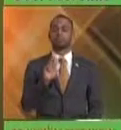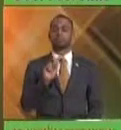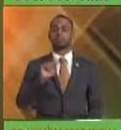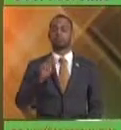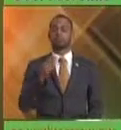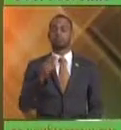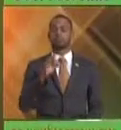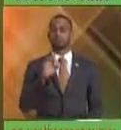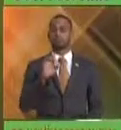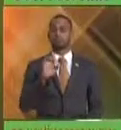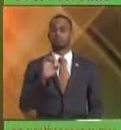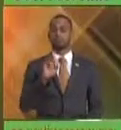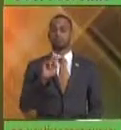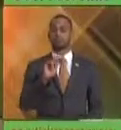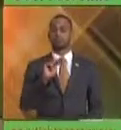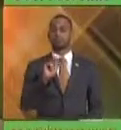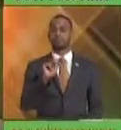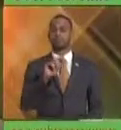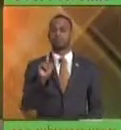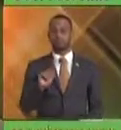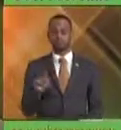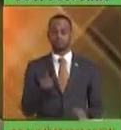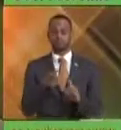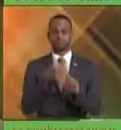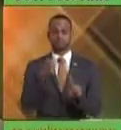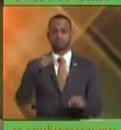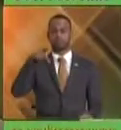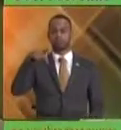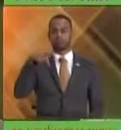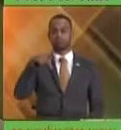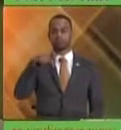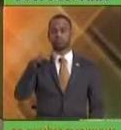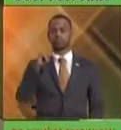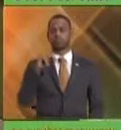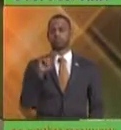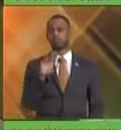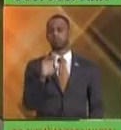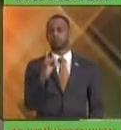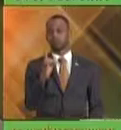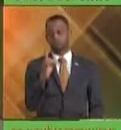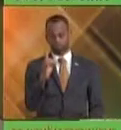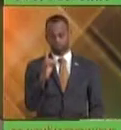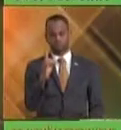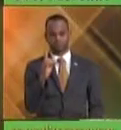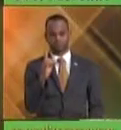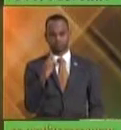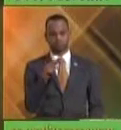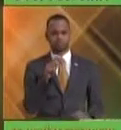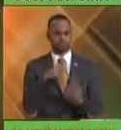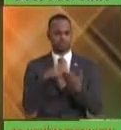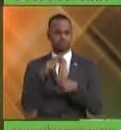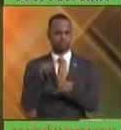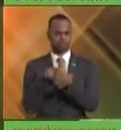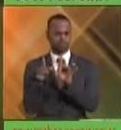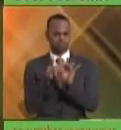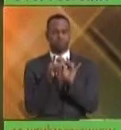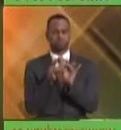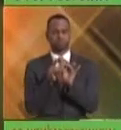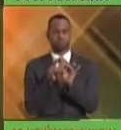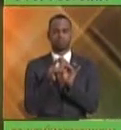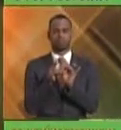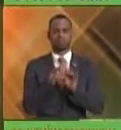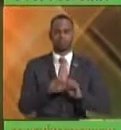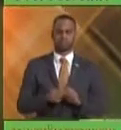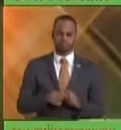verdad root si del gerente de proyecto del programa de las naciones unidas para el